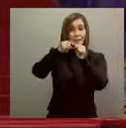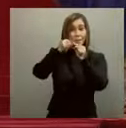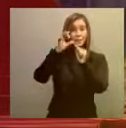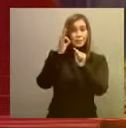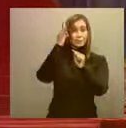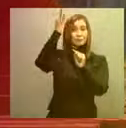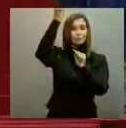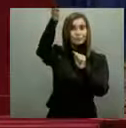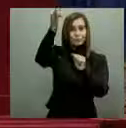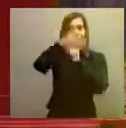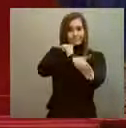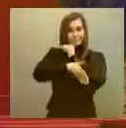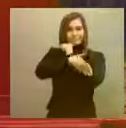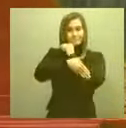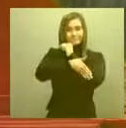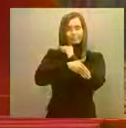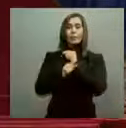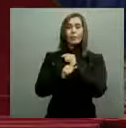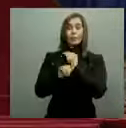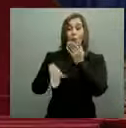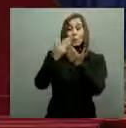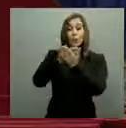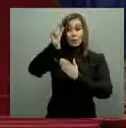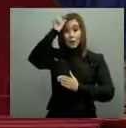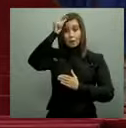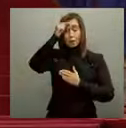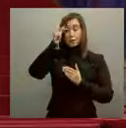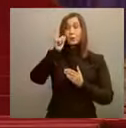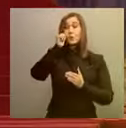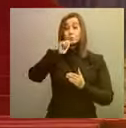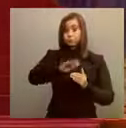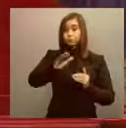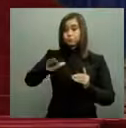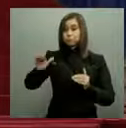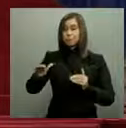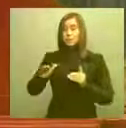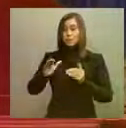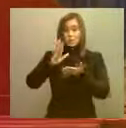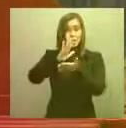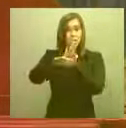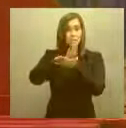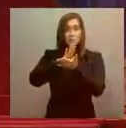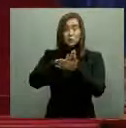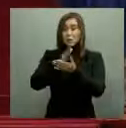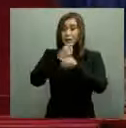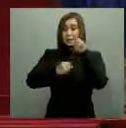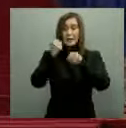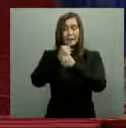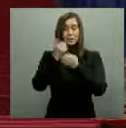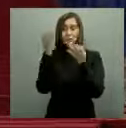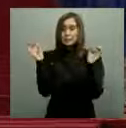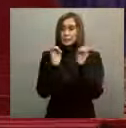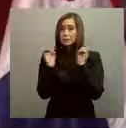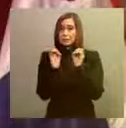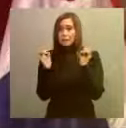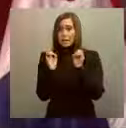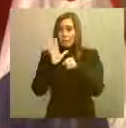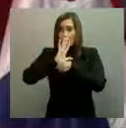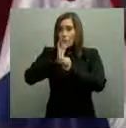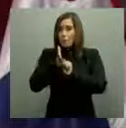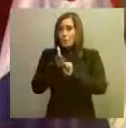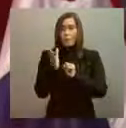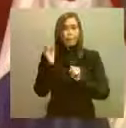gobierno, nuestros niños y niñas y adolescentes no tenían garantizado el año escolar y no existía ningún plan para impartir docencia durante